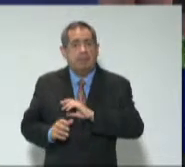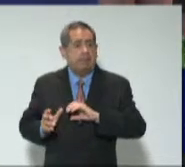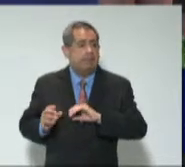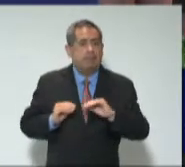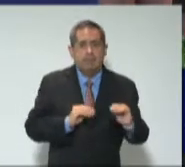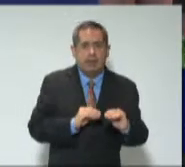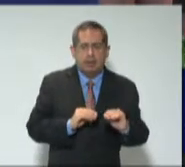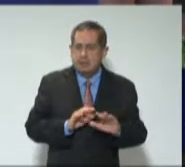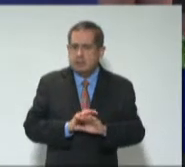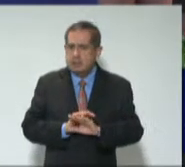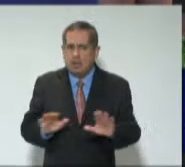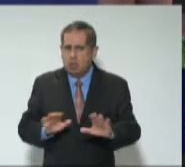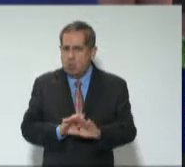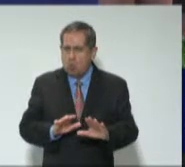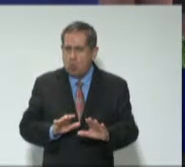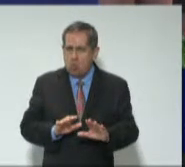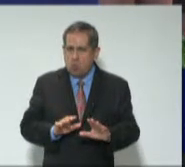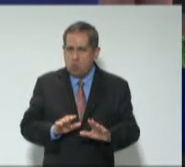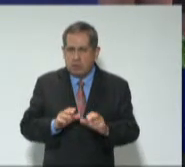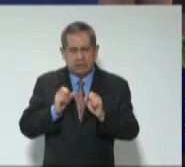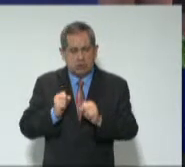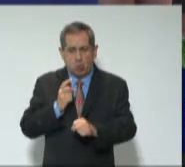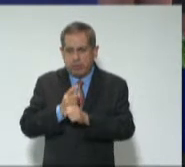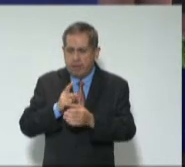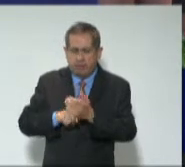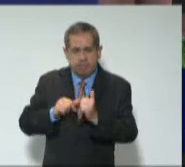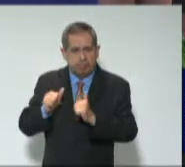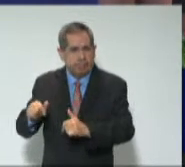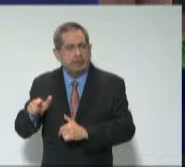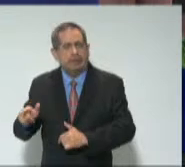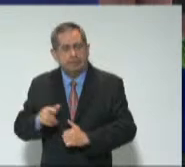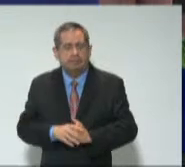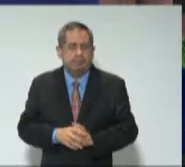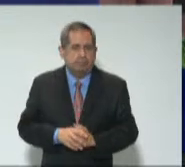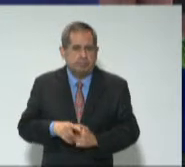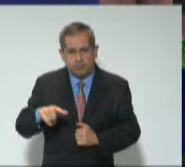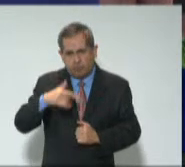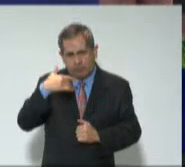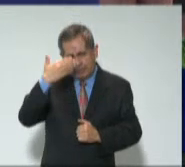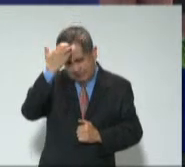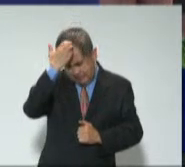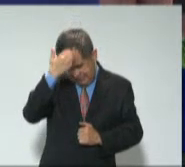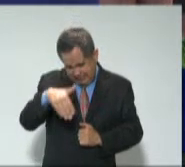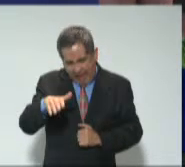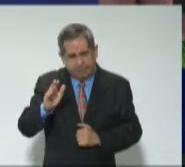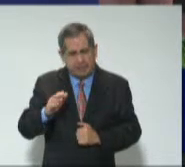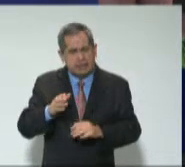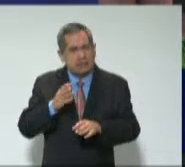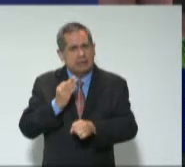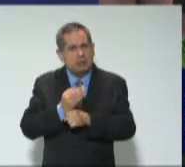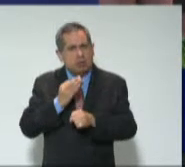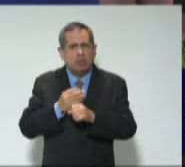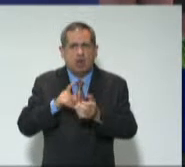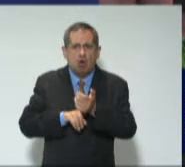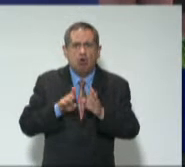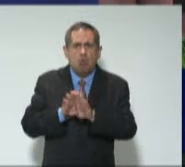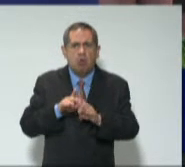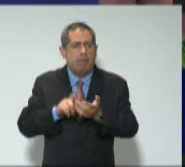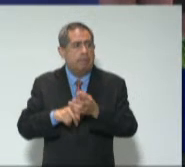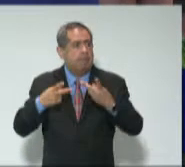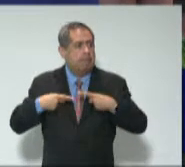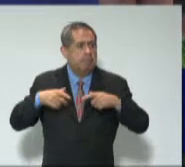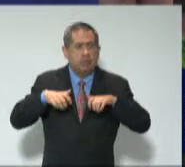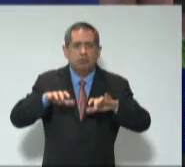la salud y en la seguridad social como ustedes saben en esta lucha conjunta las acciones de todas las